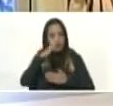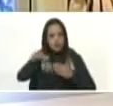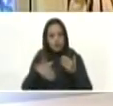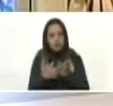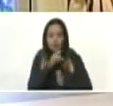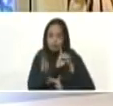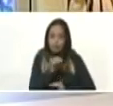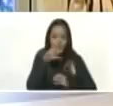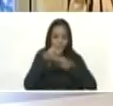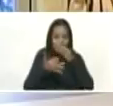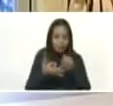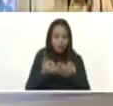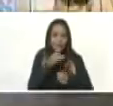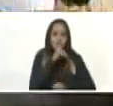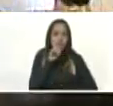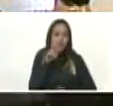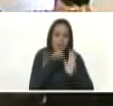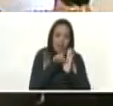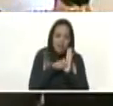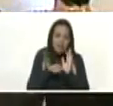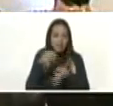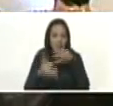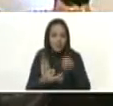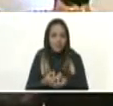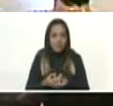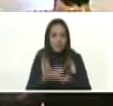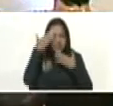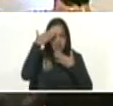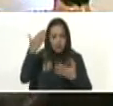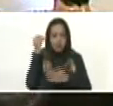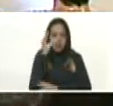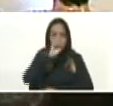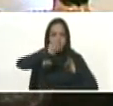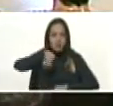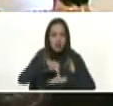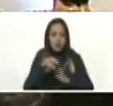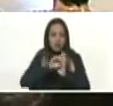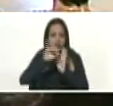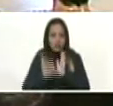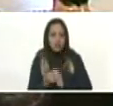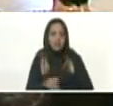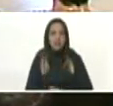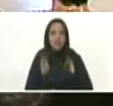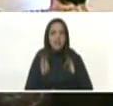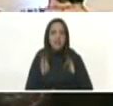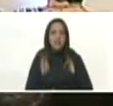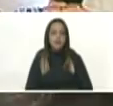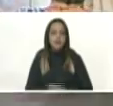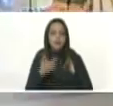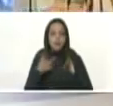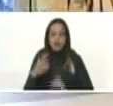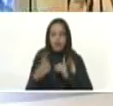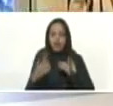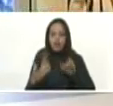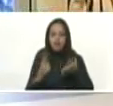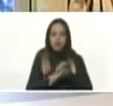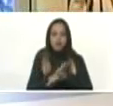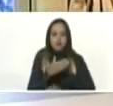¿verdad? Bueno, mi saludo a la Asamblea Nacional Constituyente. Estuve hablando con el presidente de la Asamblea